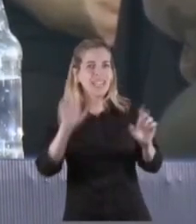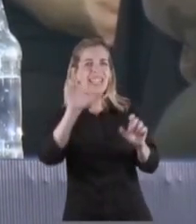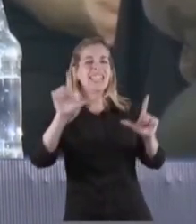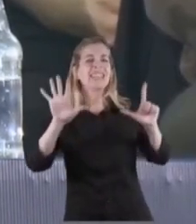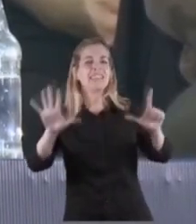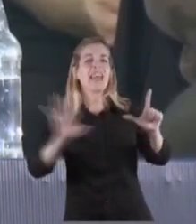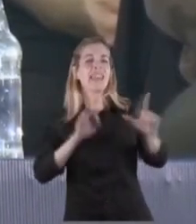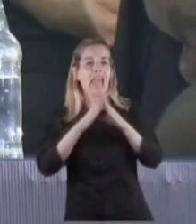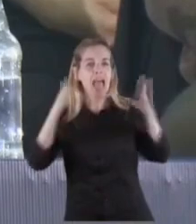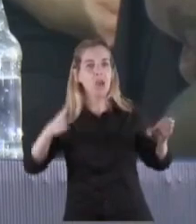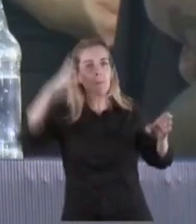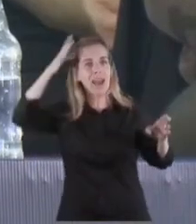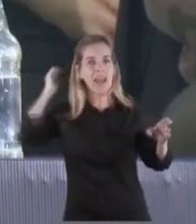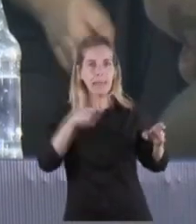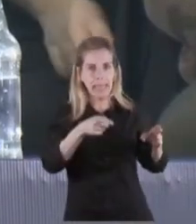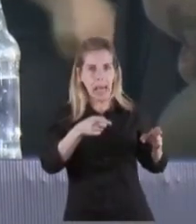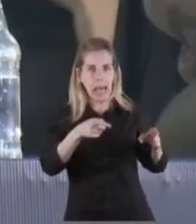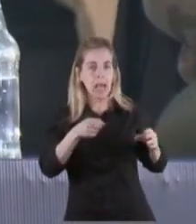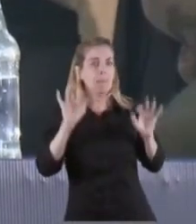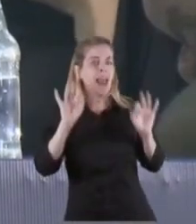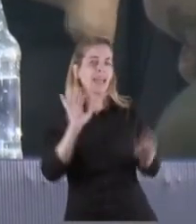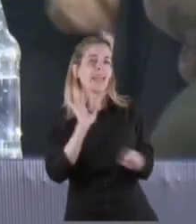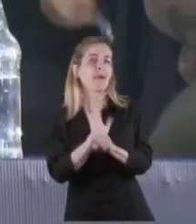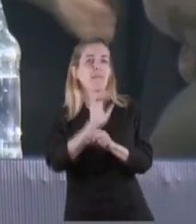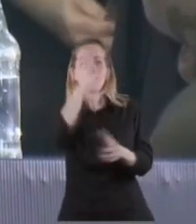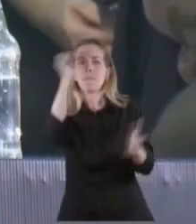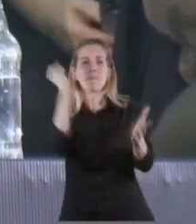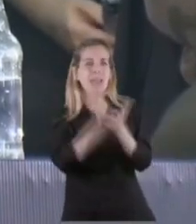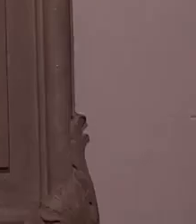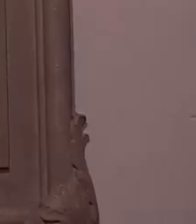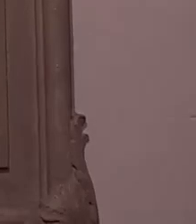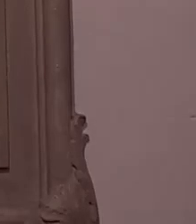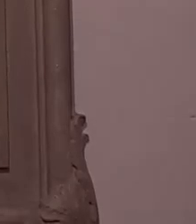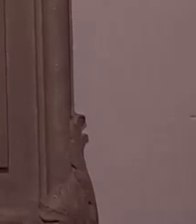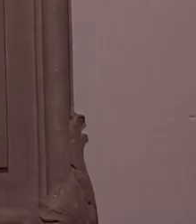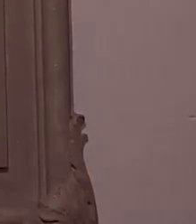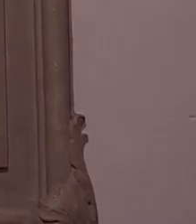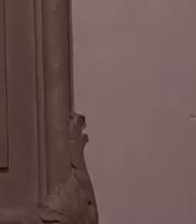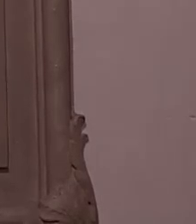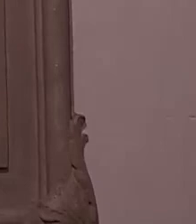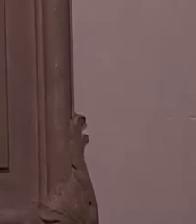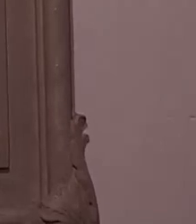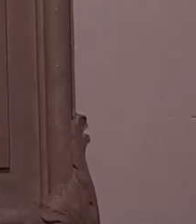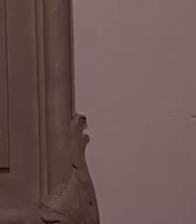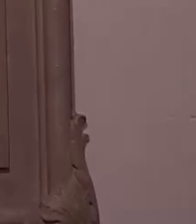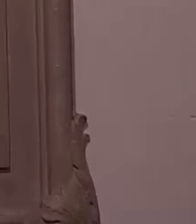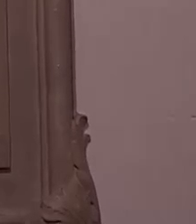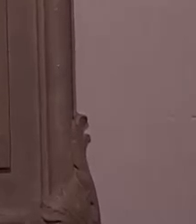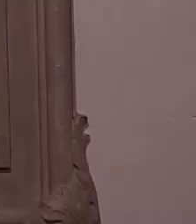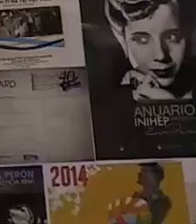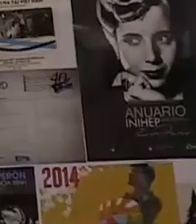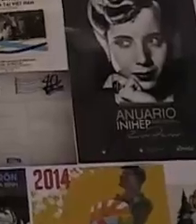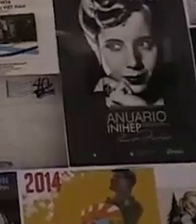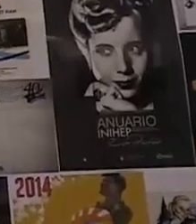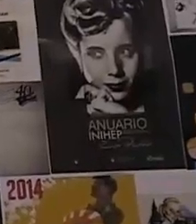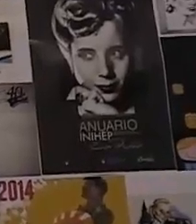Evita para volverse imborrable en nuestras almas. Para recordar a Evita, el gobierno de